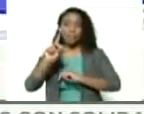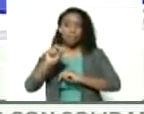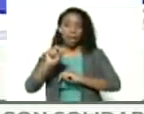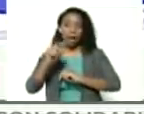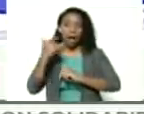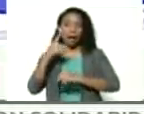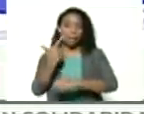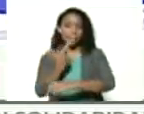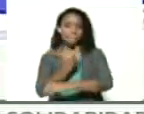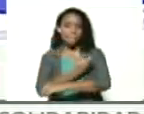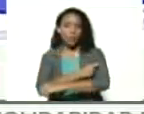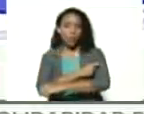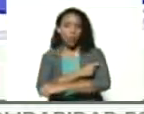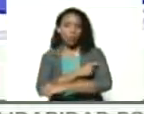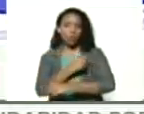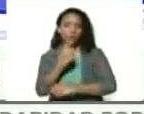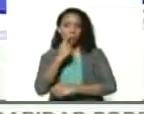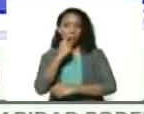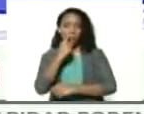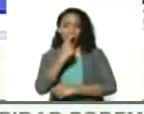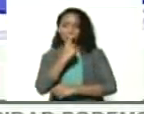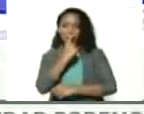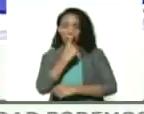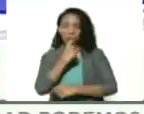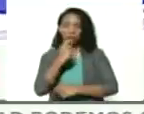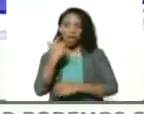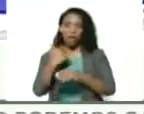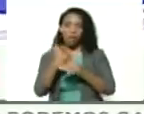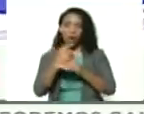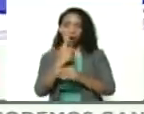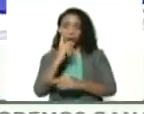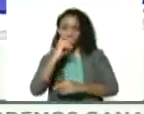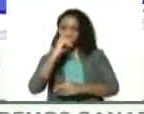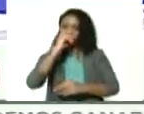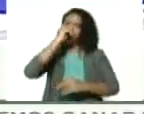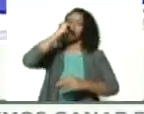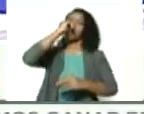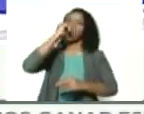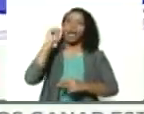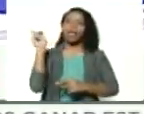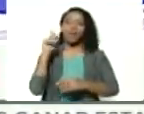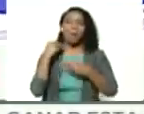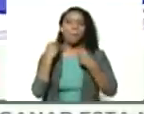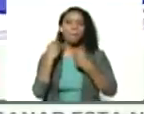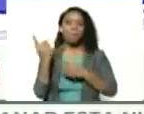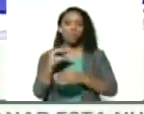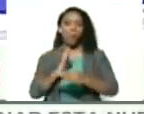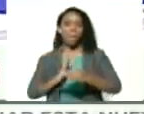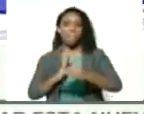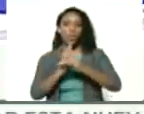es inyectado por las fosas nasales, como un aerosol, también para cortar